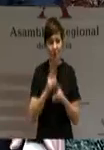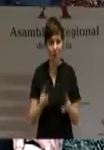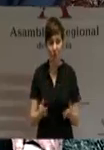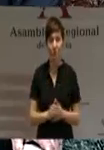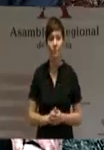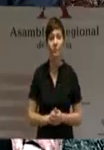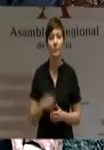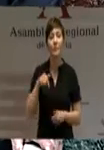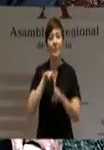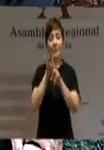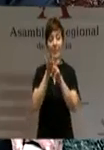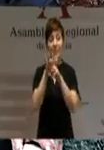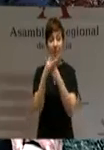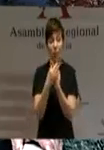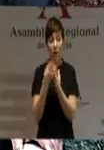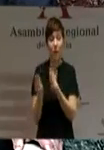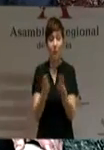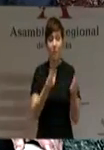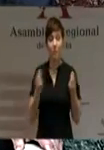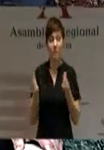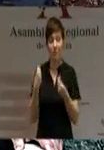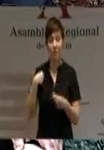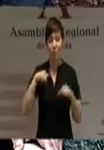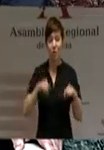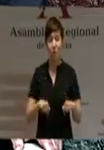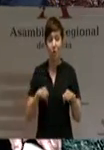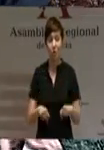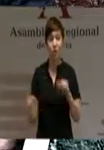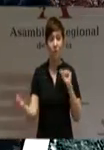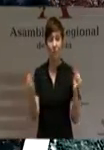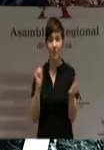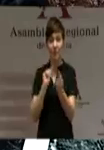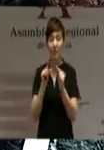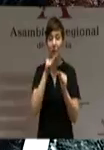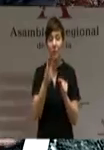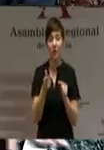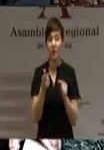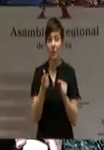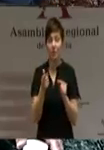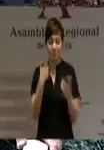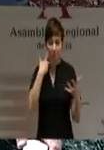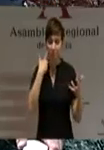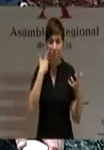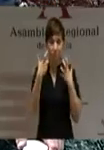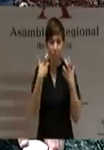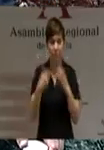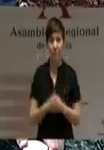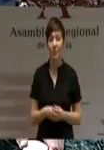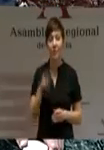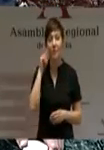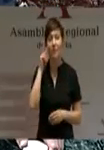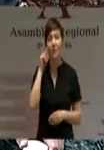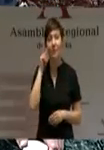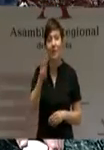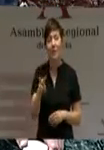del contexto y circunstancias extraordinarias en que se produce. Estamos, pues, ante un híbrido